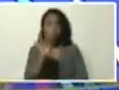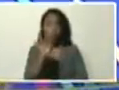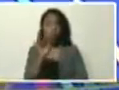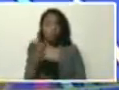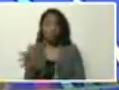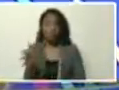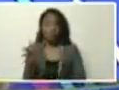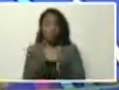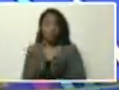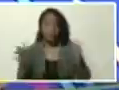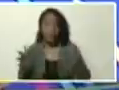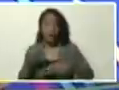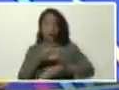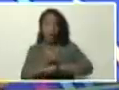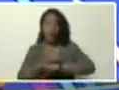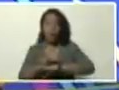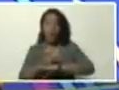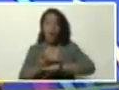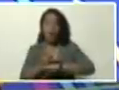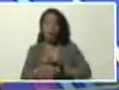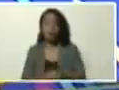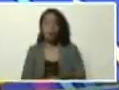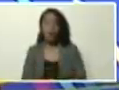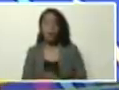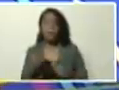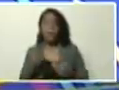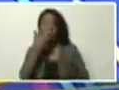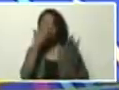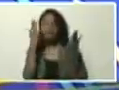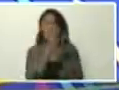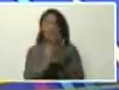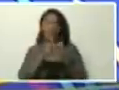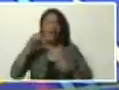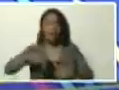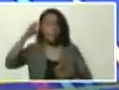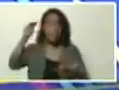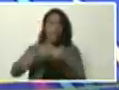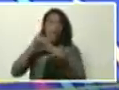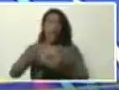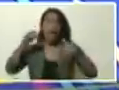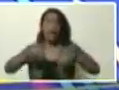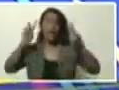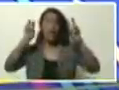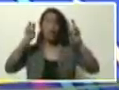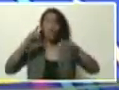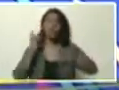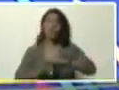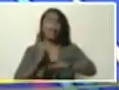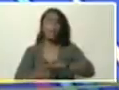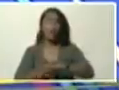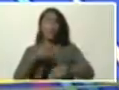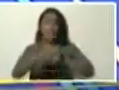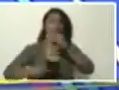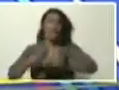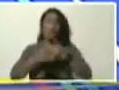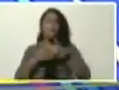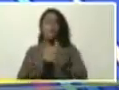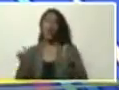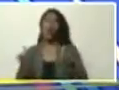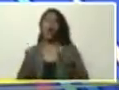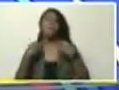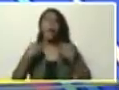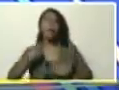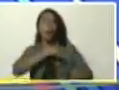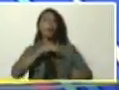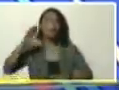un gran gobernador para que esté al frente de Miranda en esta nueva época que se abre para